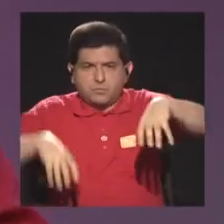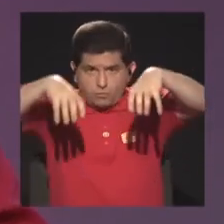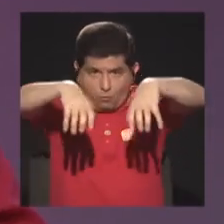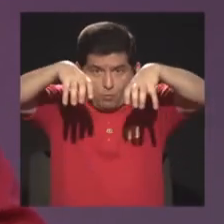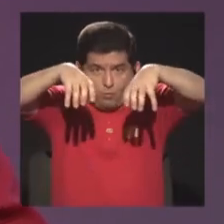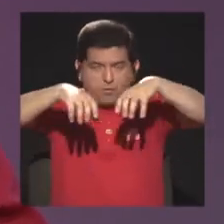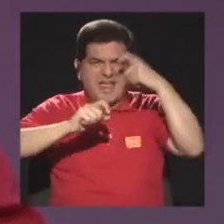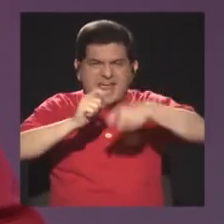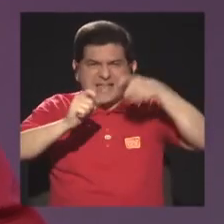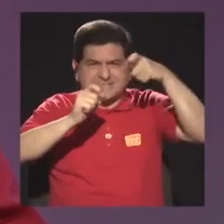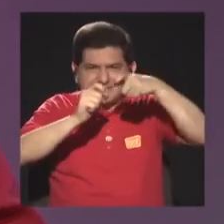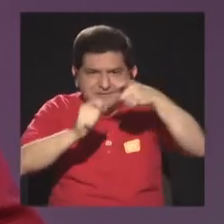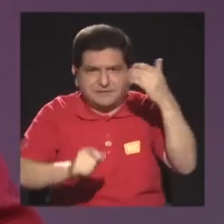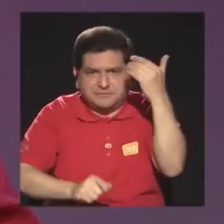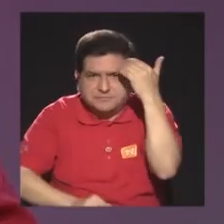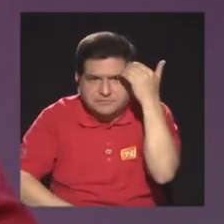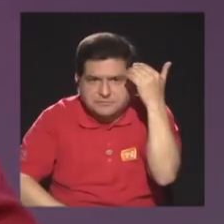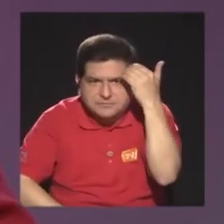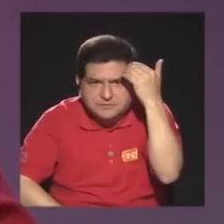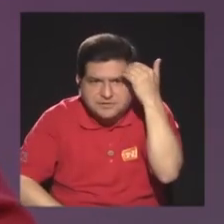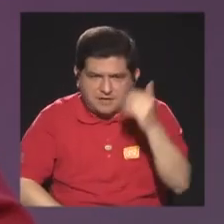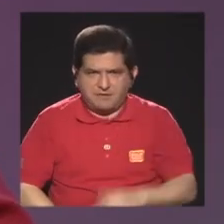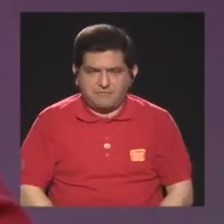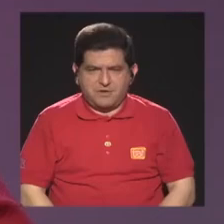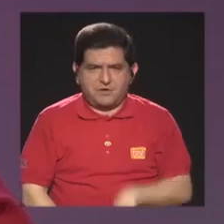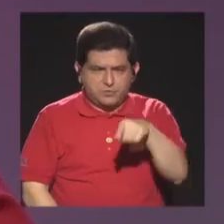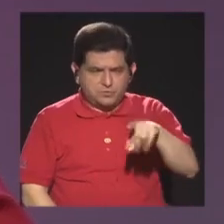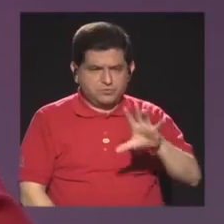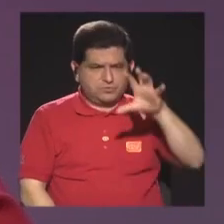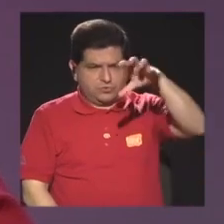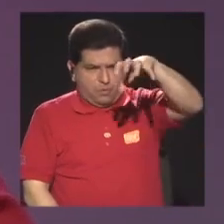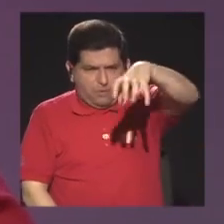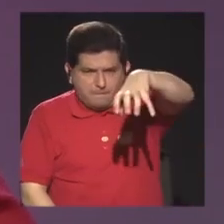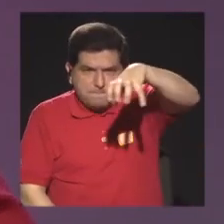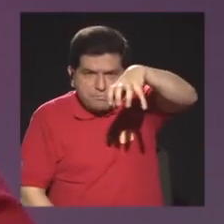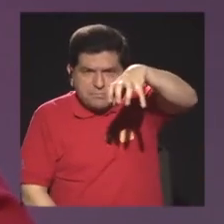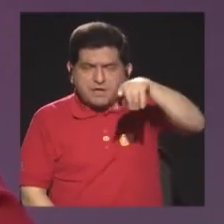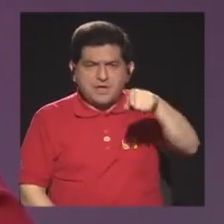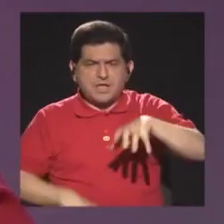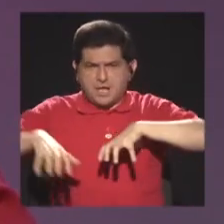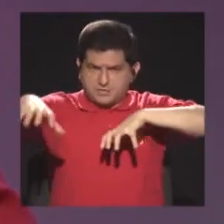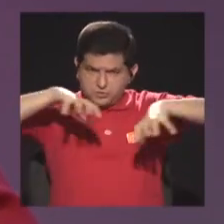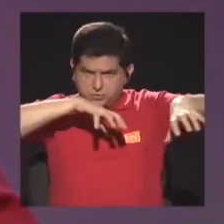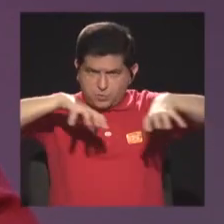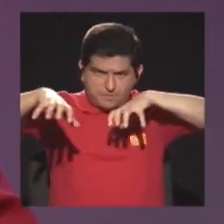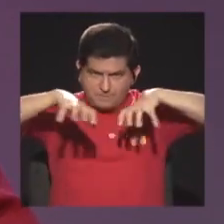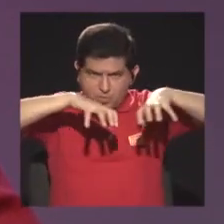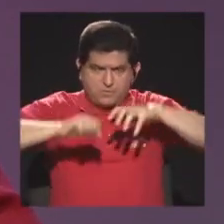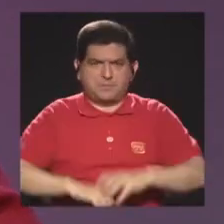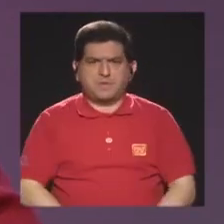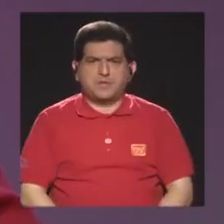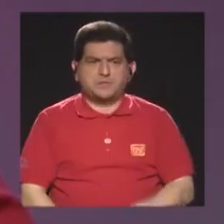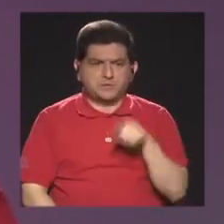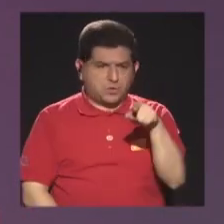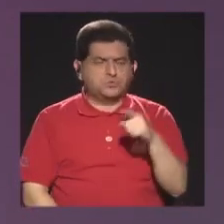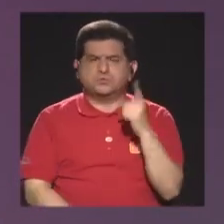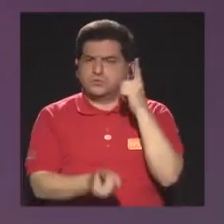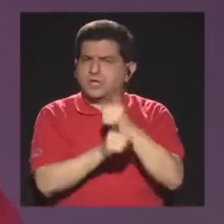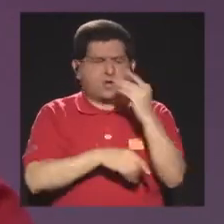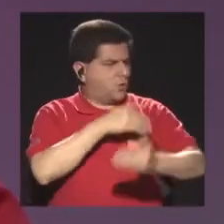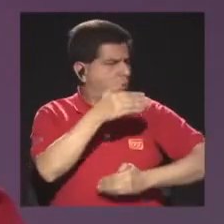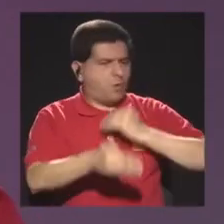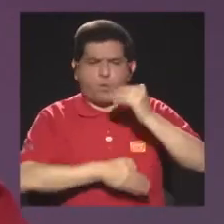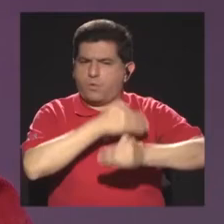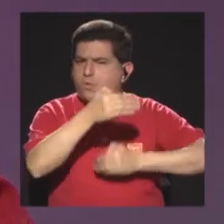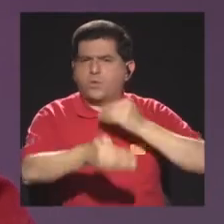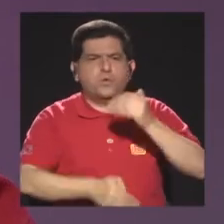el cálculo de que lo agarras y que efectivamente ese movimiento lo vas a hacer como tiene que, todo tiene